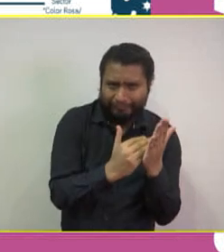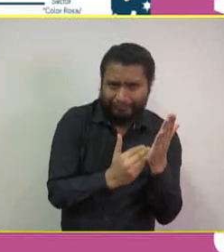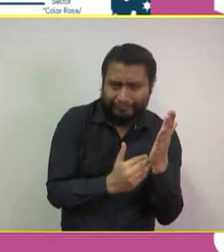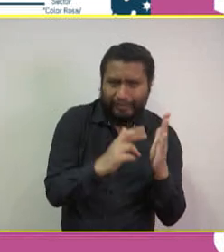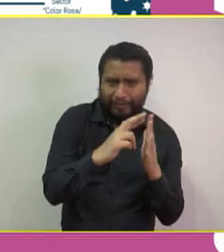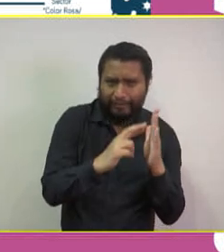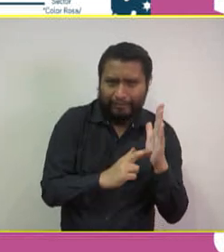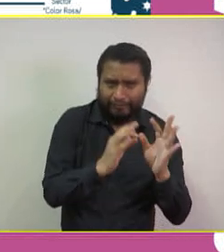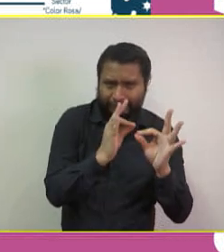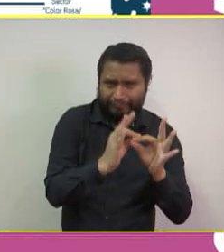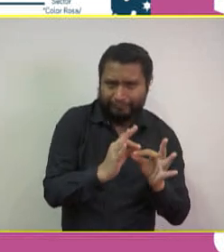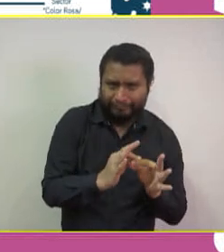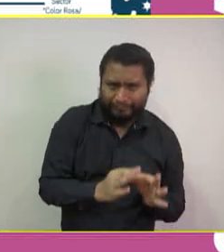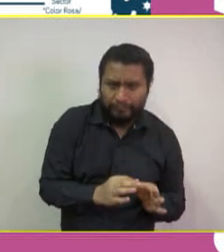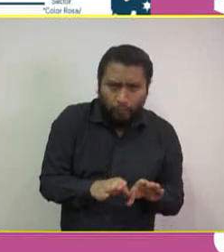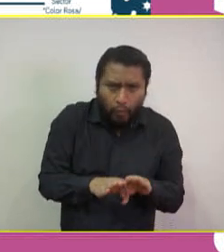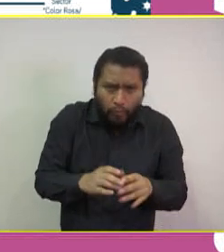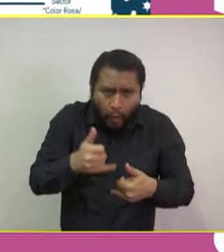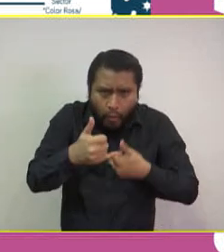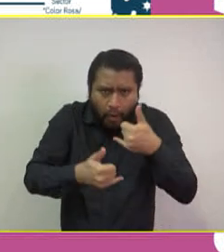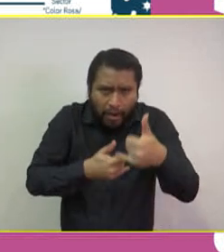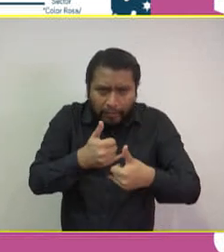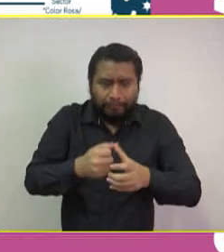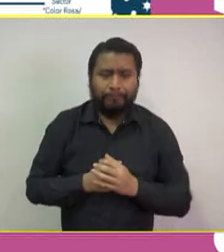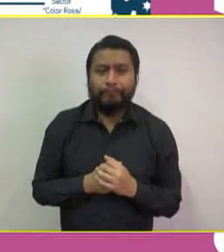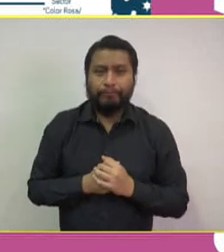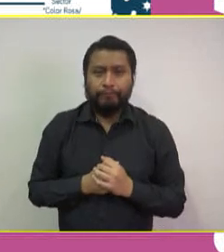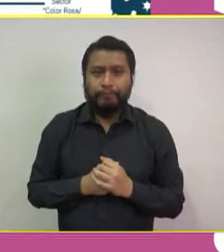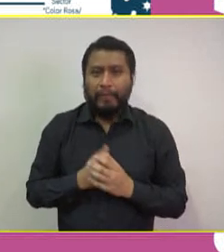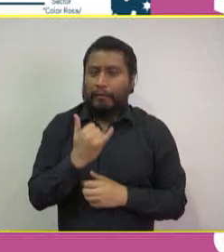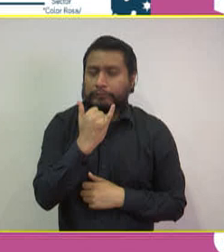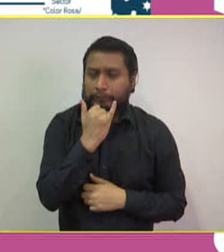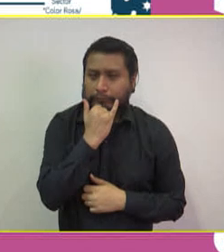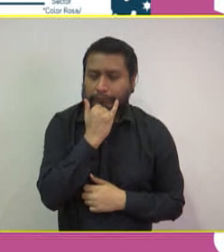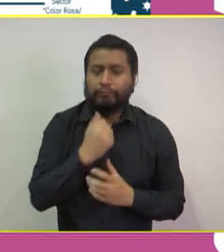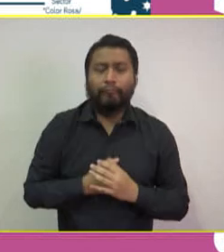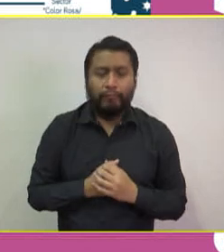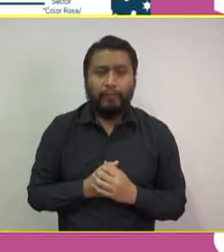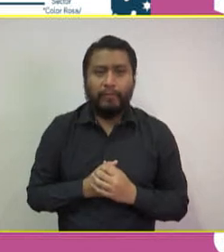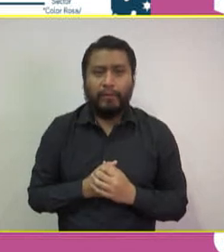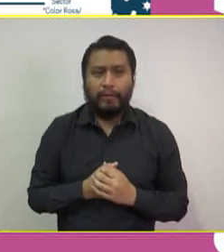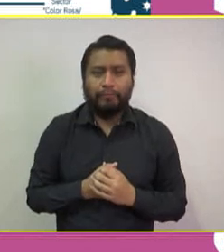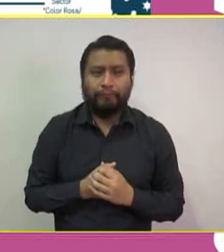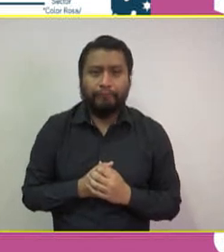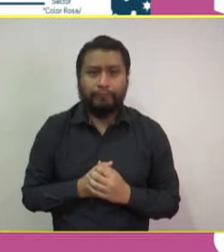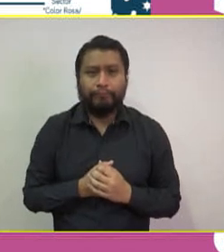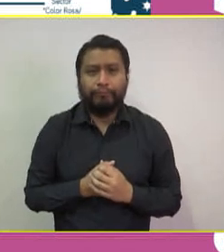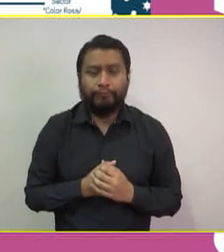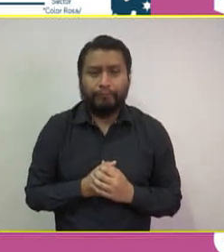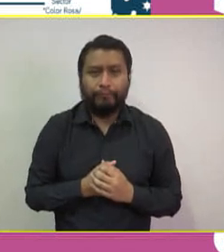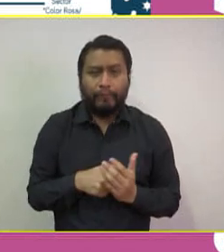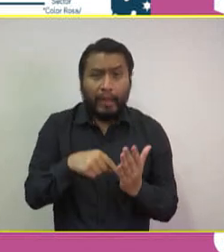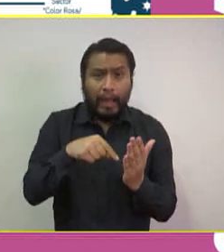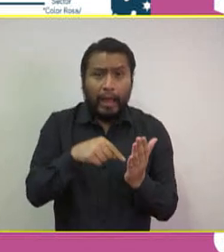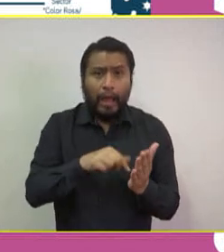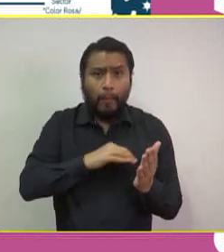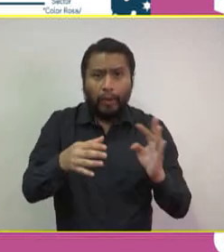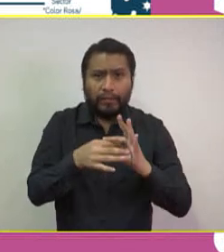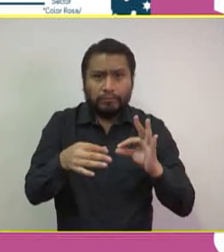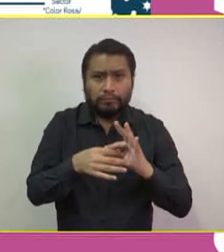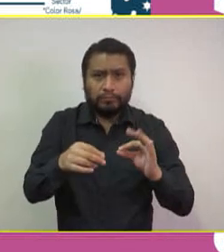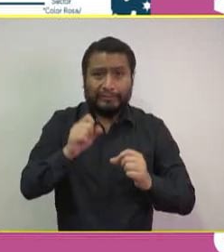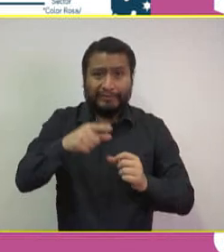de cómo son estos... Una disculpa. De cómo se puede jugar esto con los